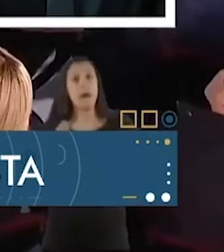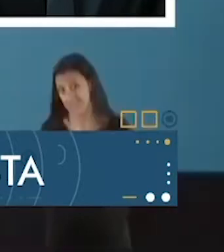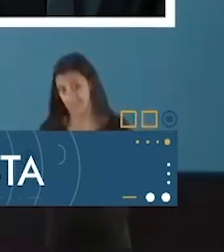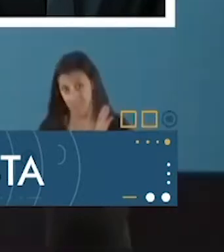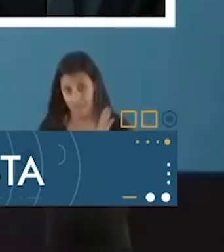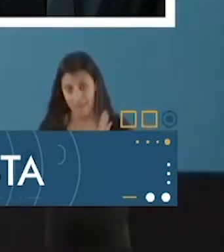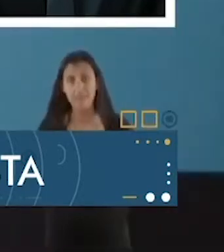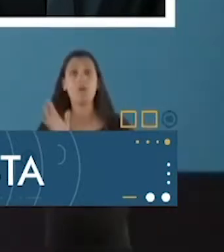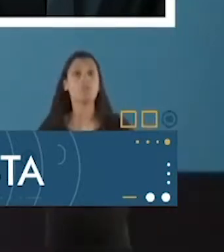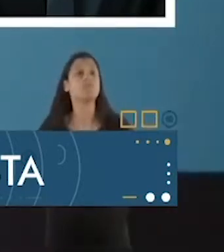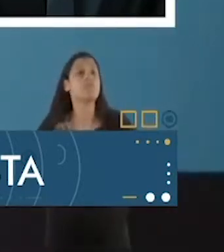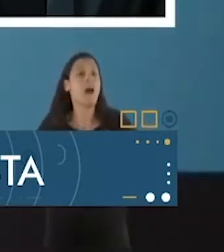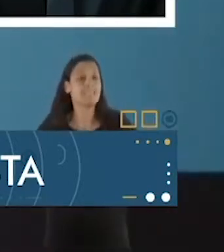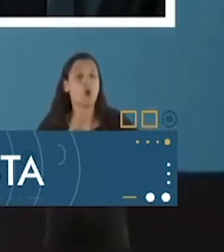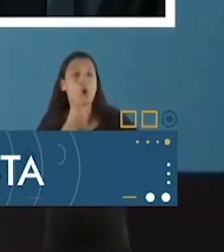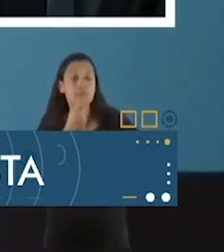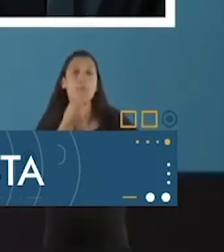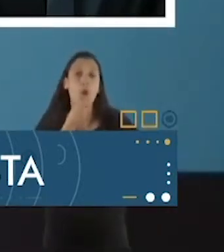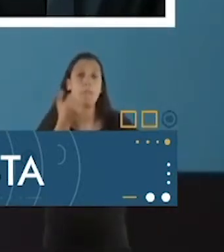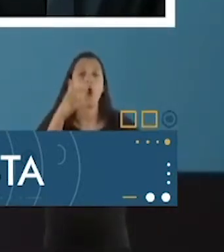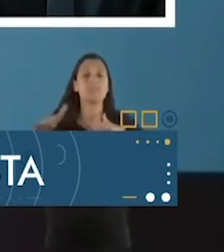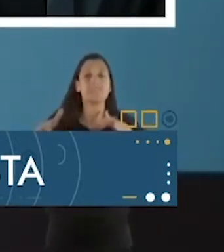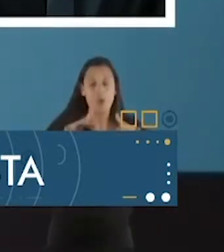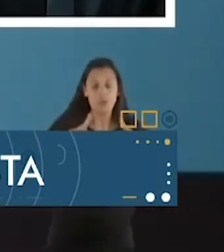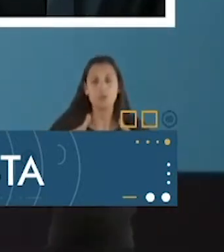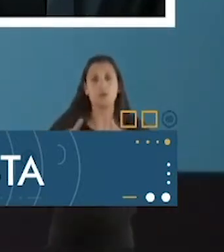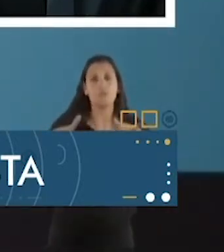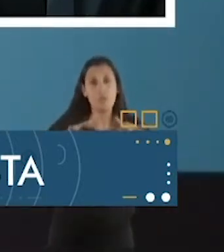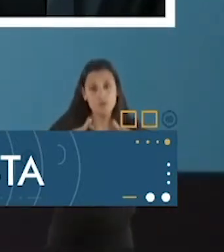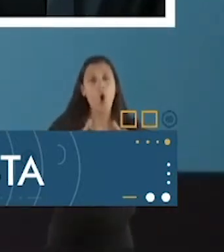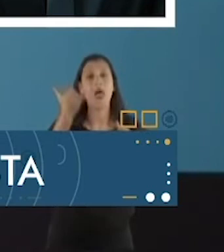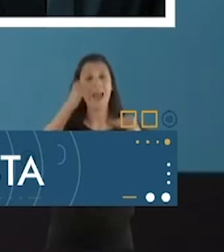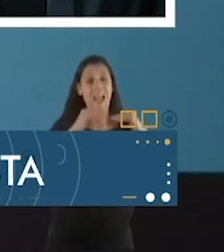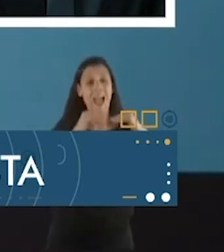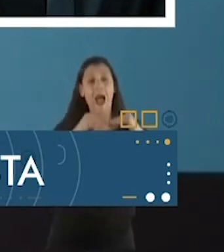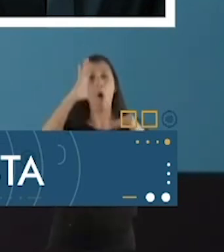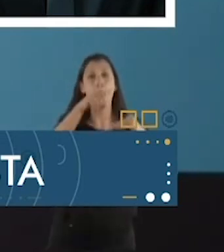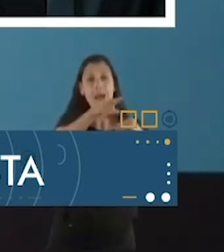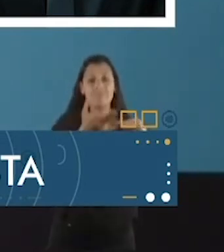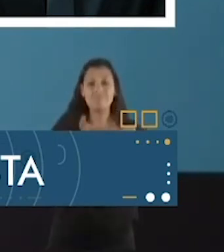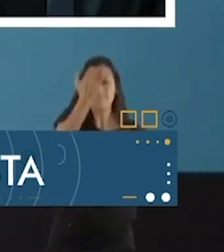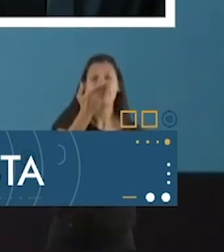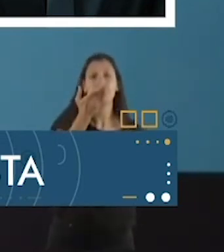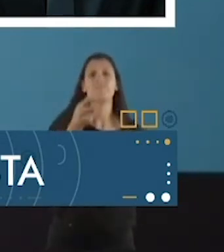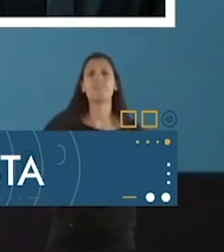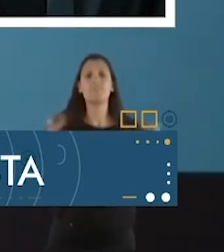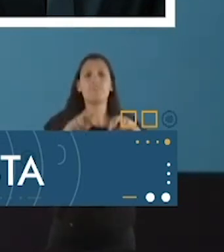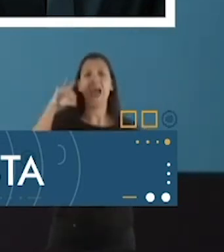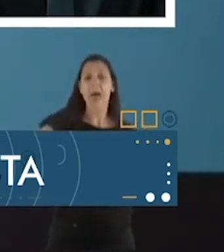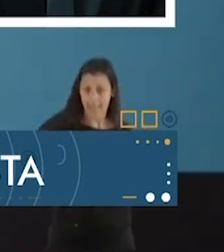5, 5.5%, algo de rondar. Lo importante en esto es, bueno, es ver qué pasa con alimentos, que es lo que más